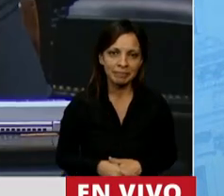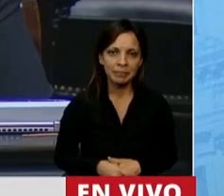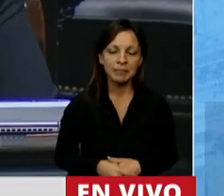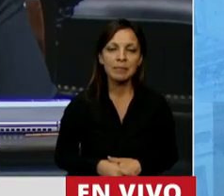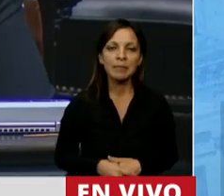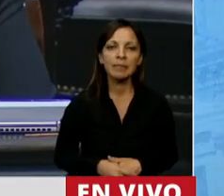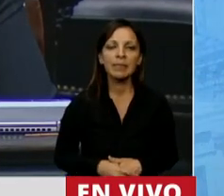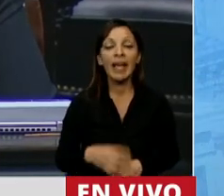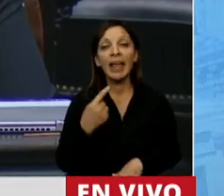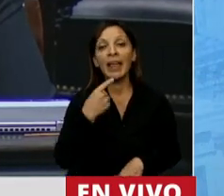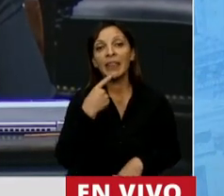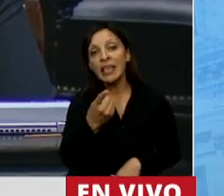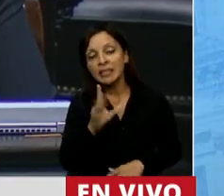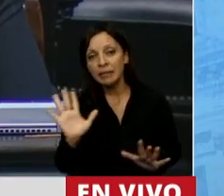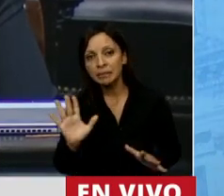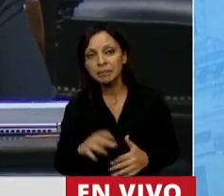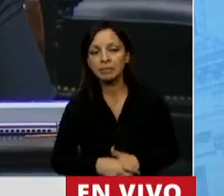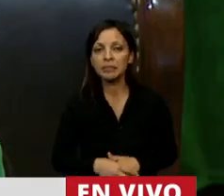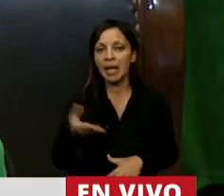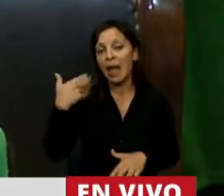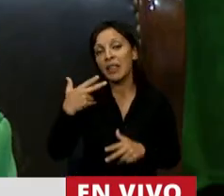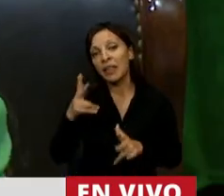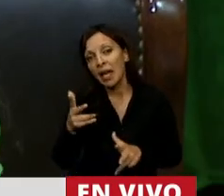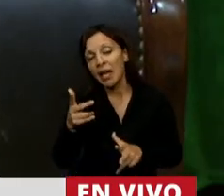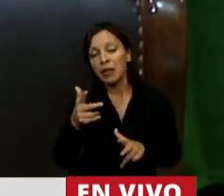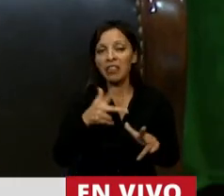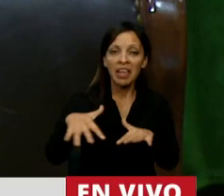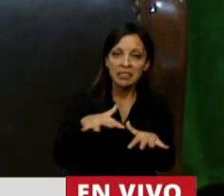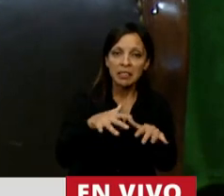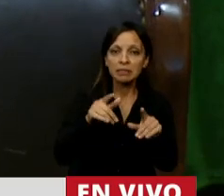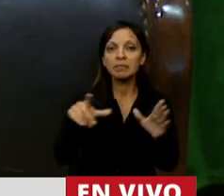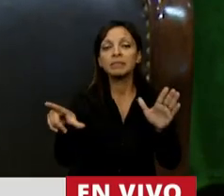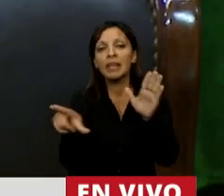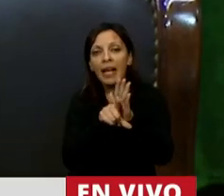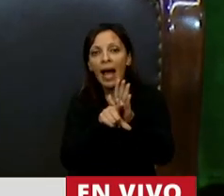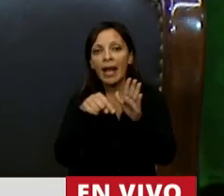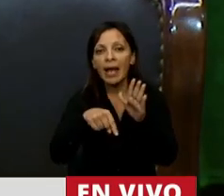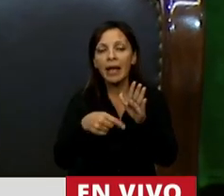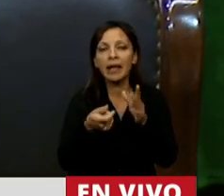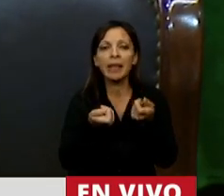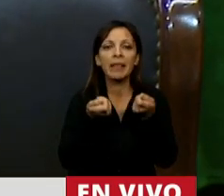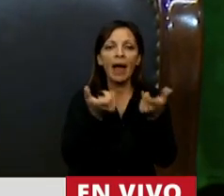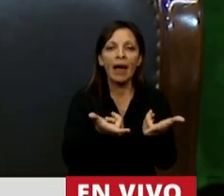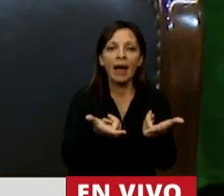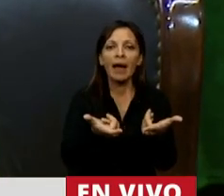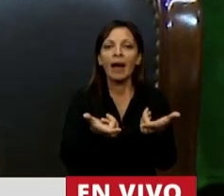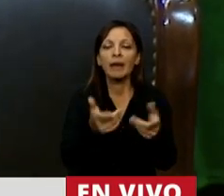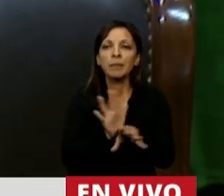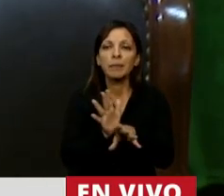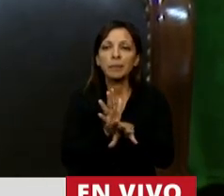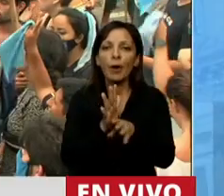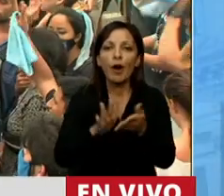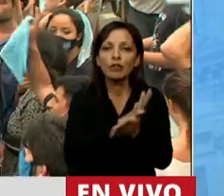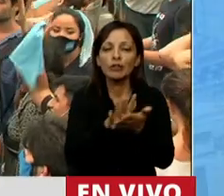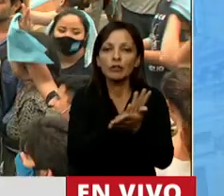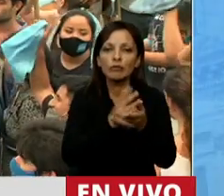Se dice, y estoy completamente de acuerdo, en que esta ley viene a saldar un tema de